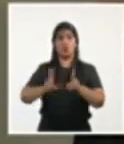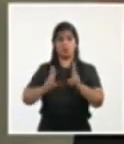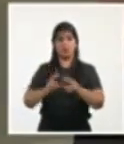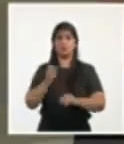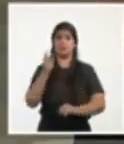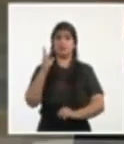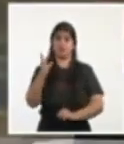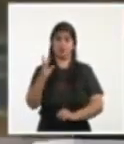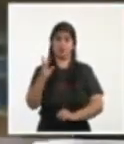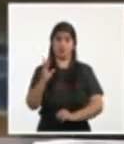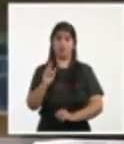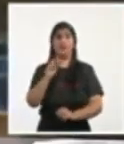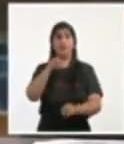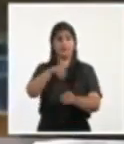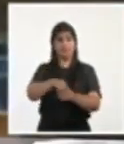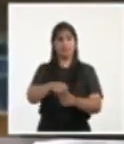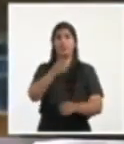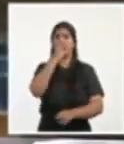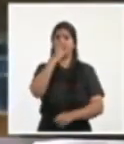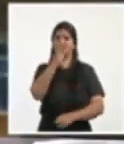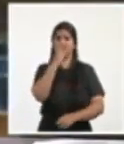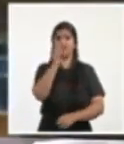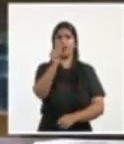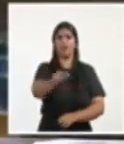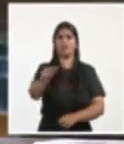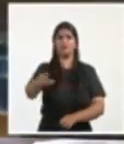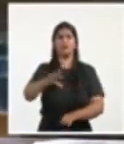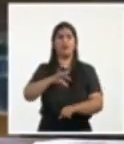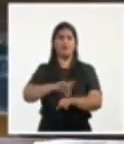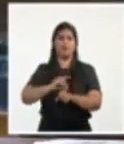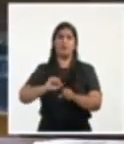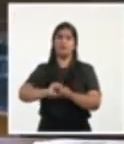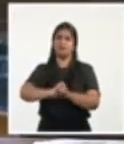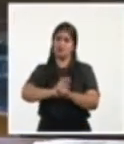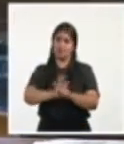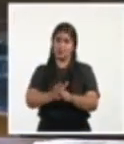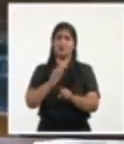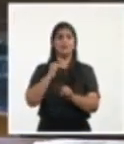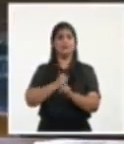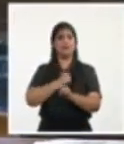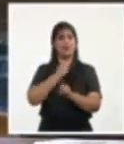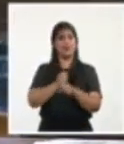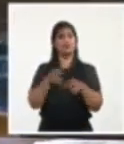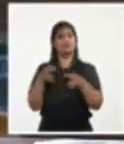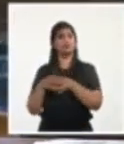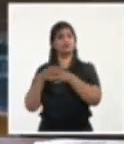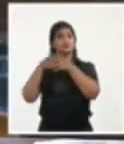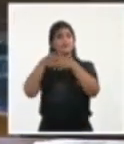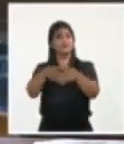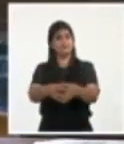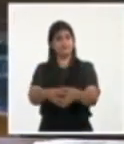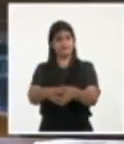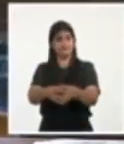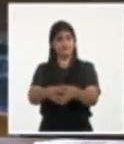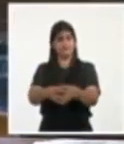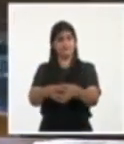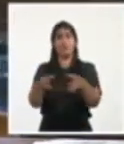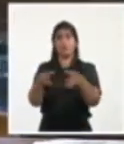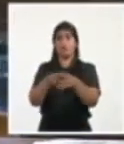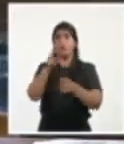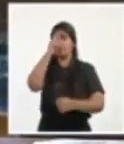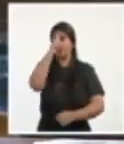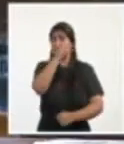complejo hospitalario, y estarán trabajando en ello una brigada Henry Riff, que acaba de regresar al